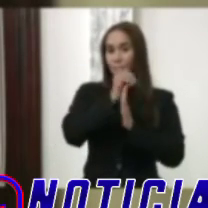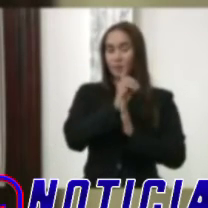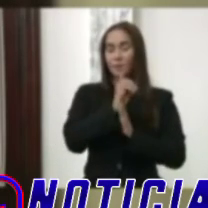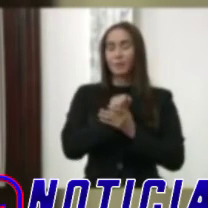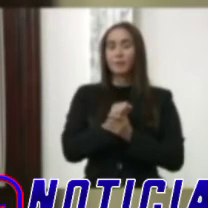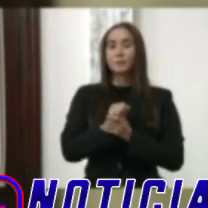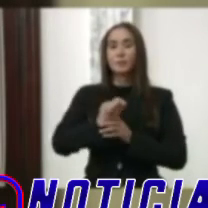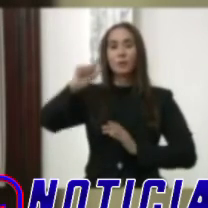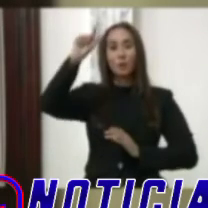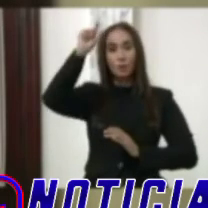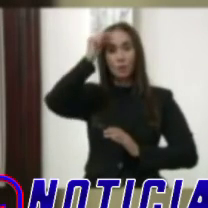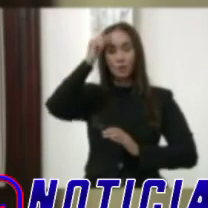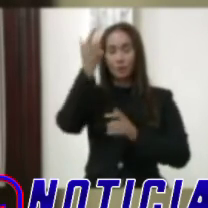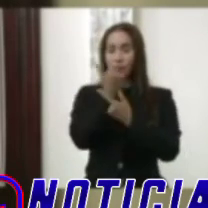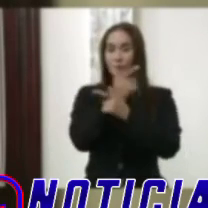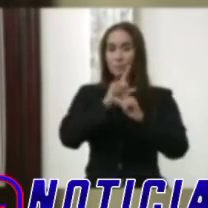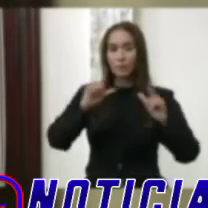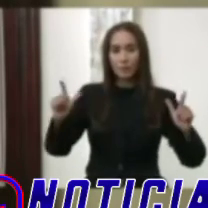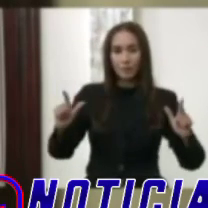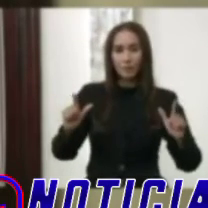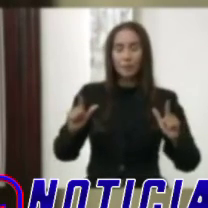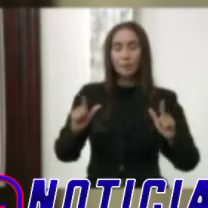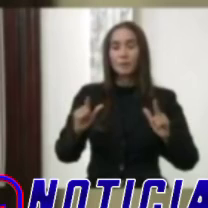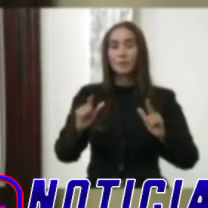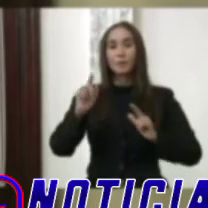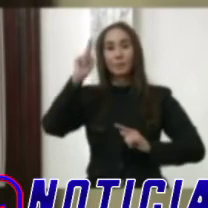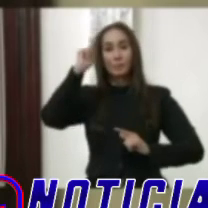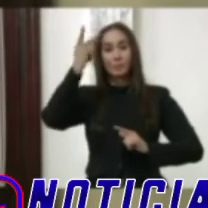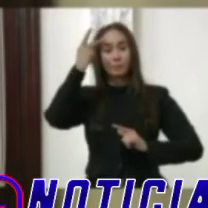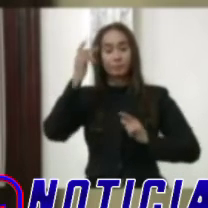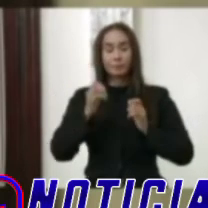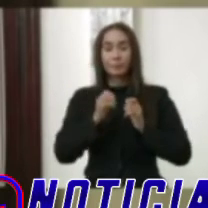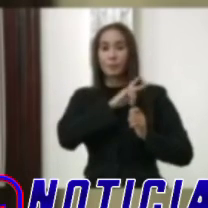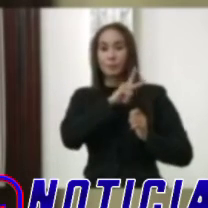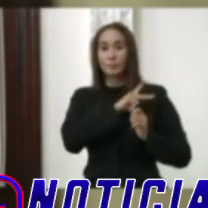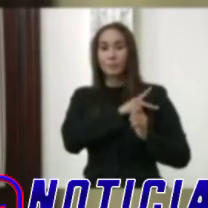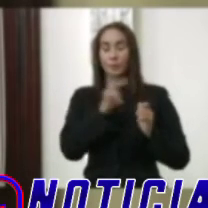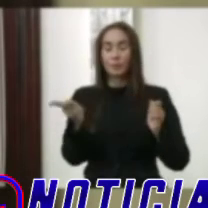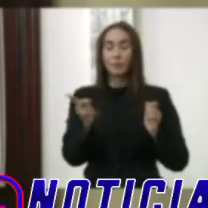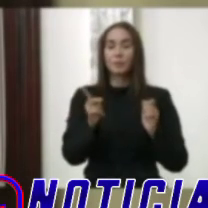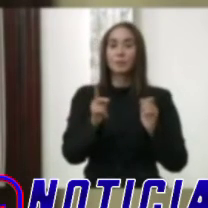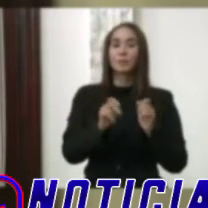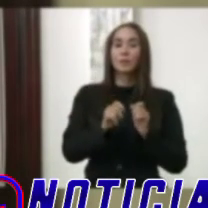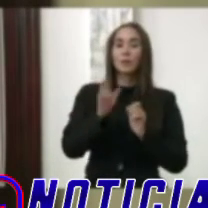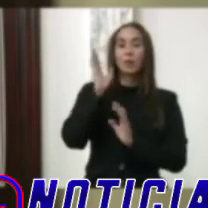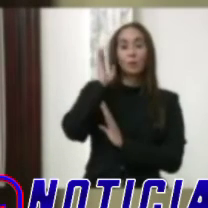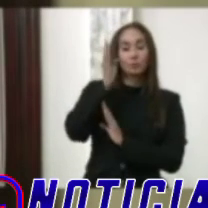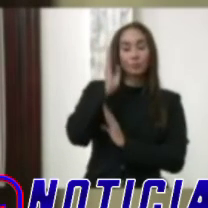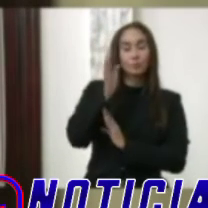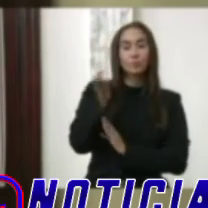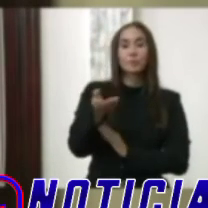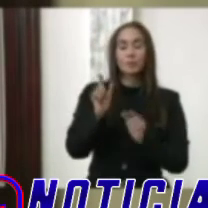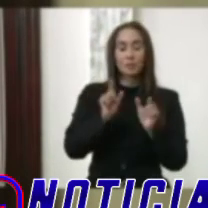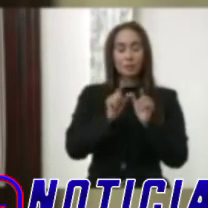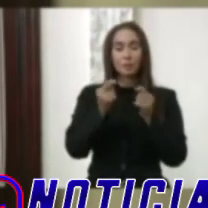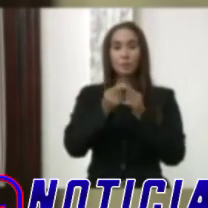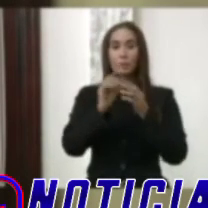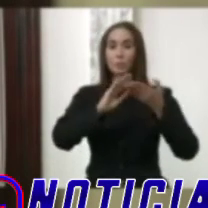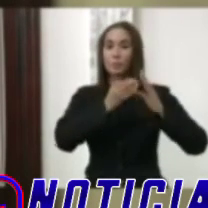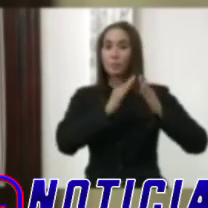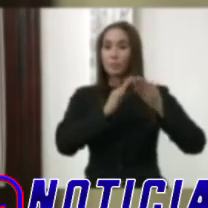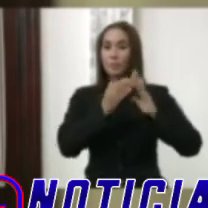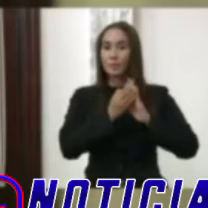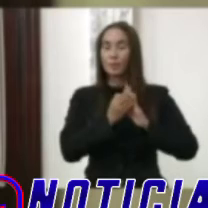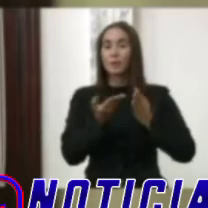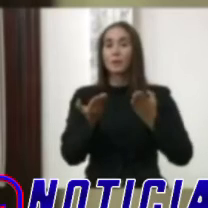gobiernos democráticos, parlamentos, partidos políticos, sindicatos, asociaciones y grupos sociales de la más